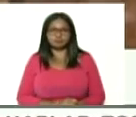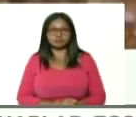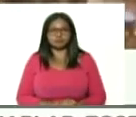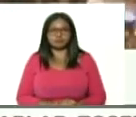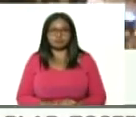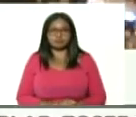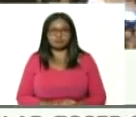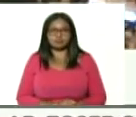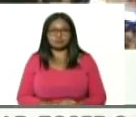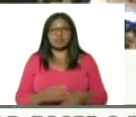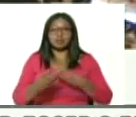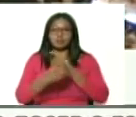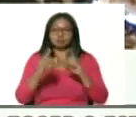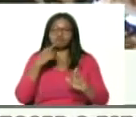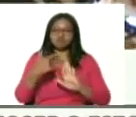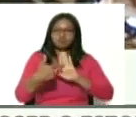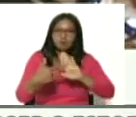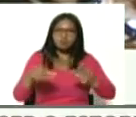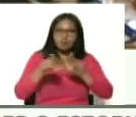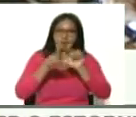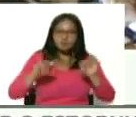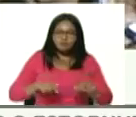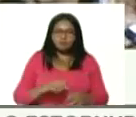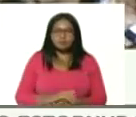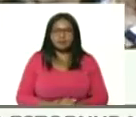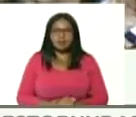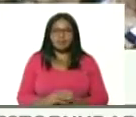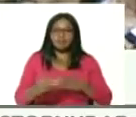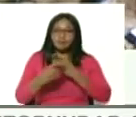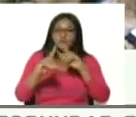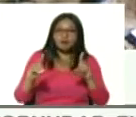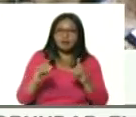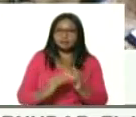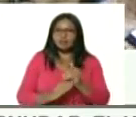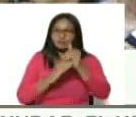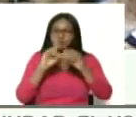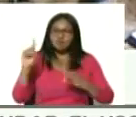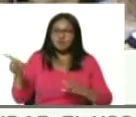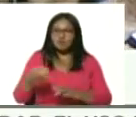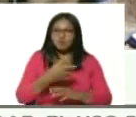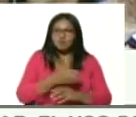La democracia representativa, la democracia de élite, la